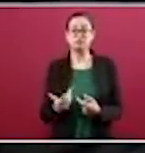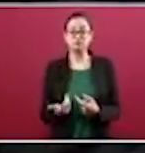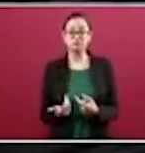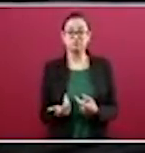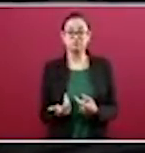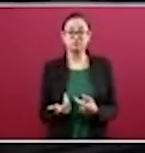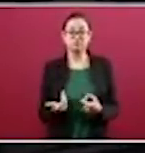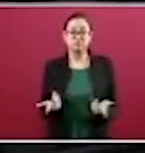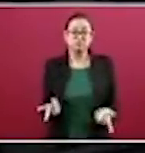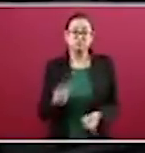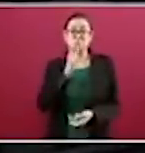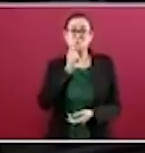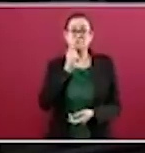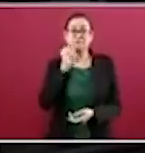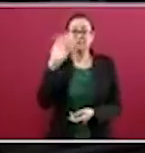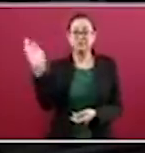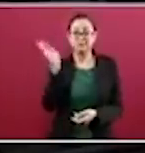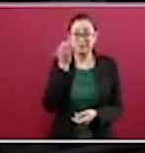Es la Policía Federal.